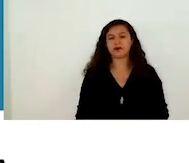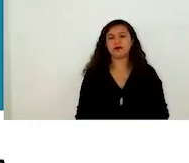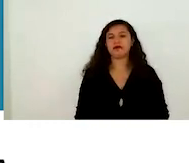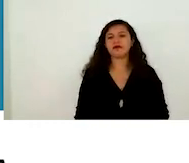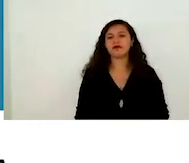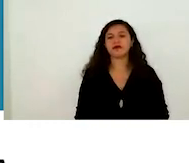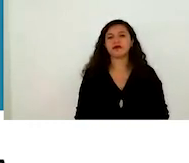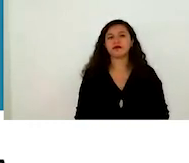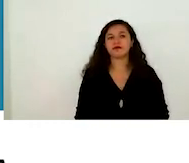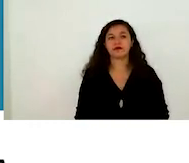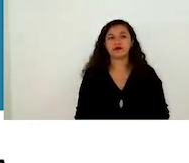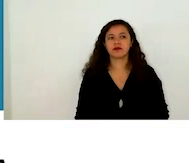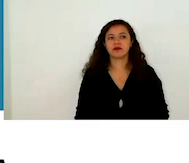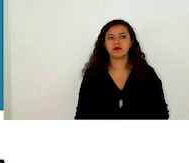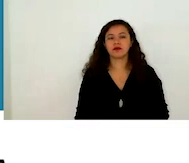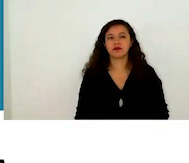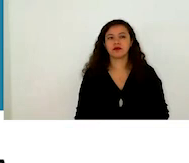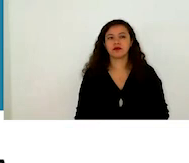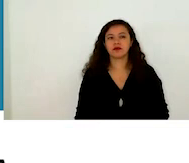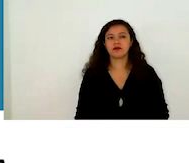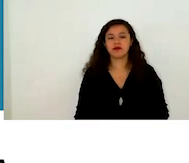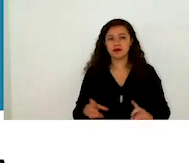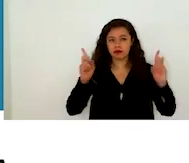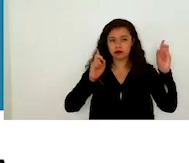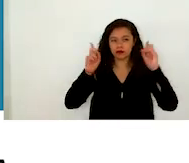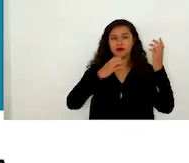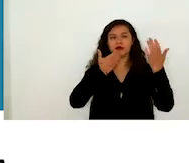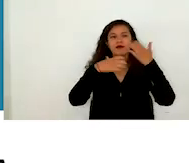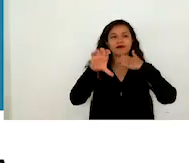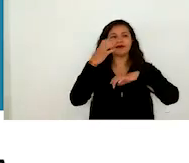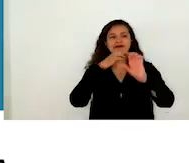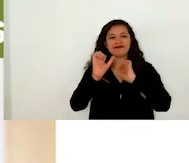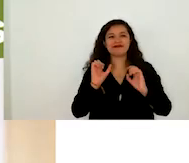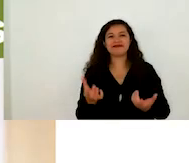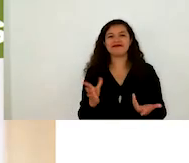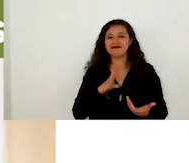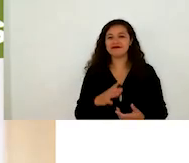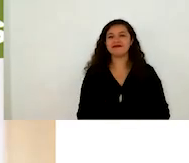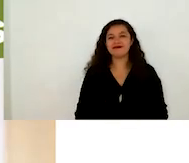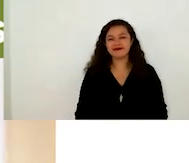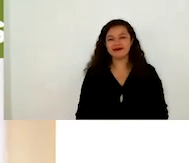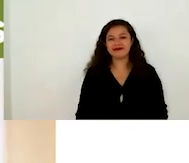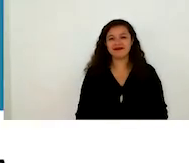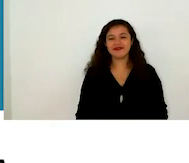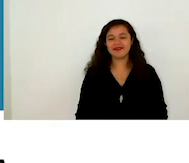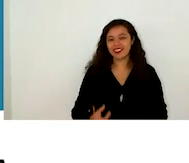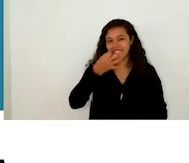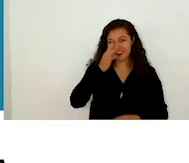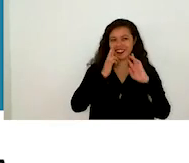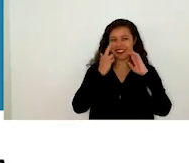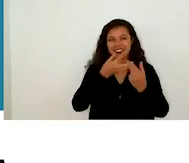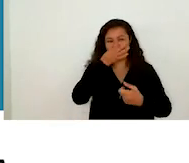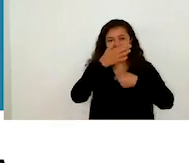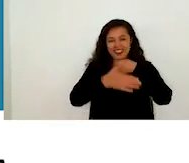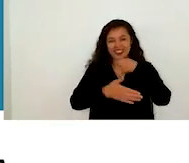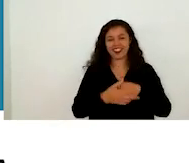estamos de acuerdo dudas chicos comentarios vamos a terminar casi la sesión y me gustaría